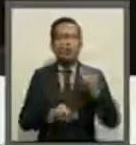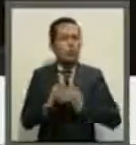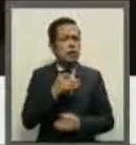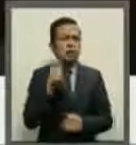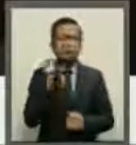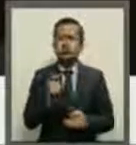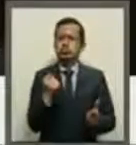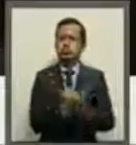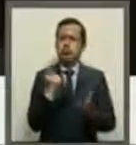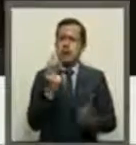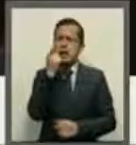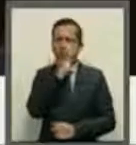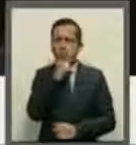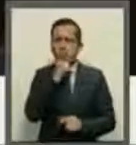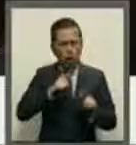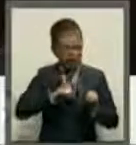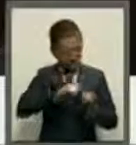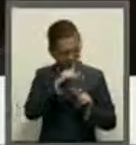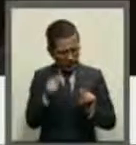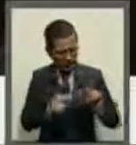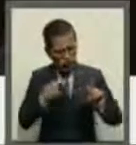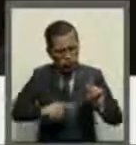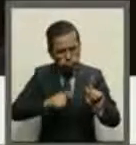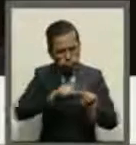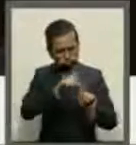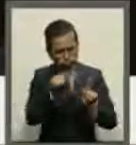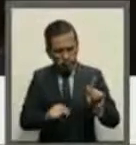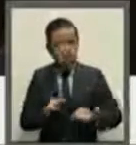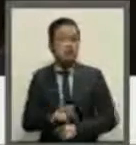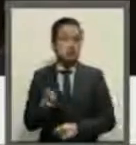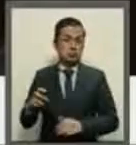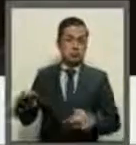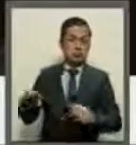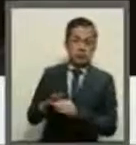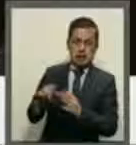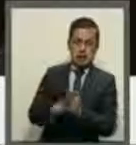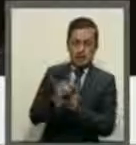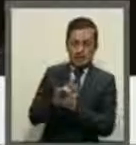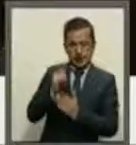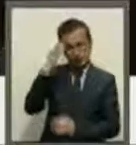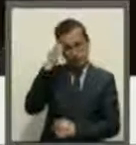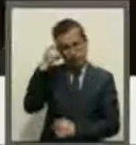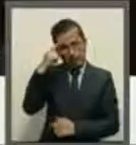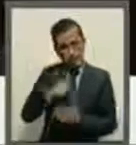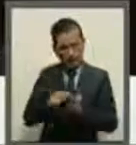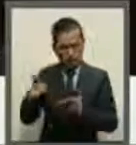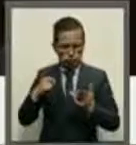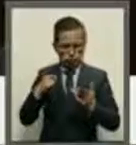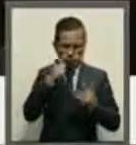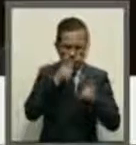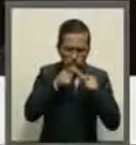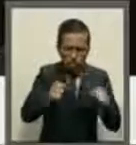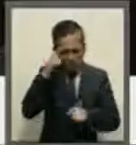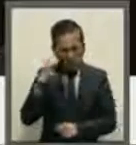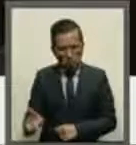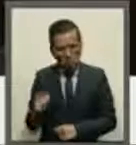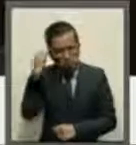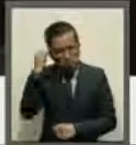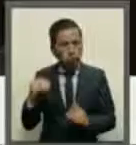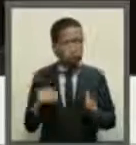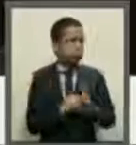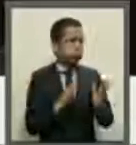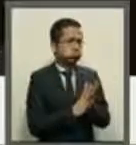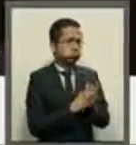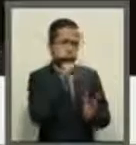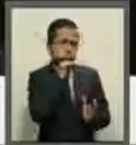lo dispone el artículo 4 de la Ley General de Derechos Lingüísticos de los Pueblos Indígenas, cuando dispone que